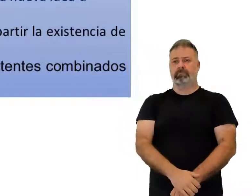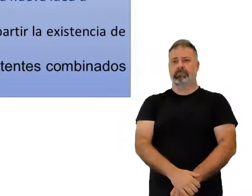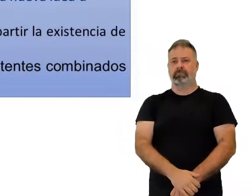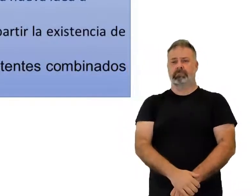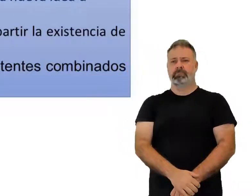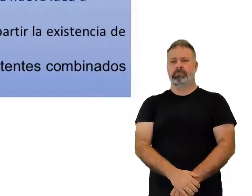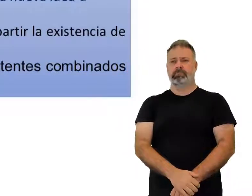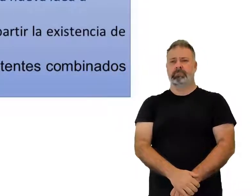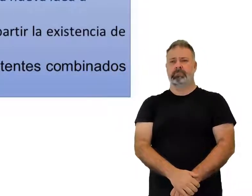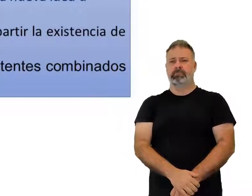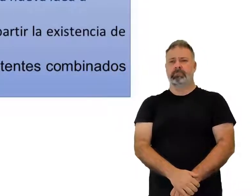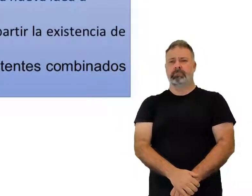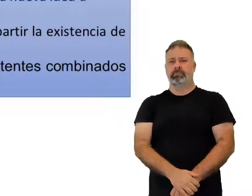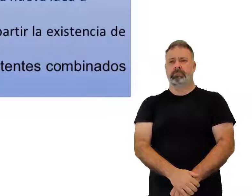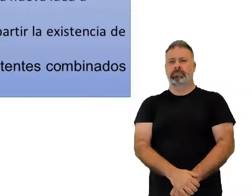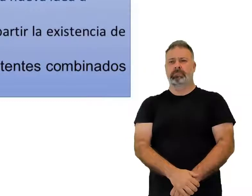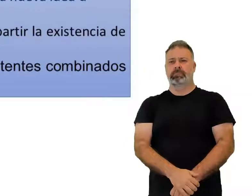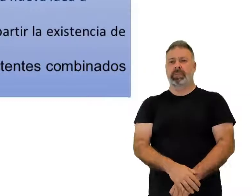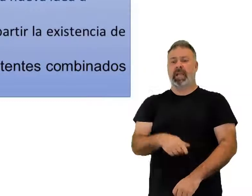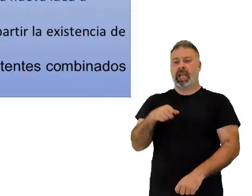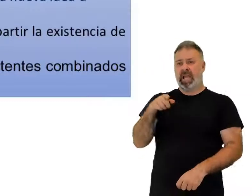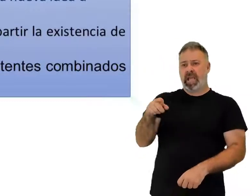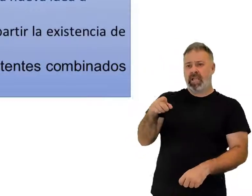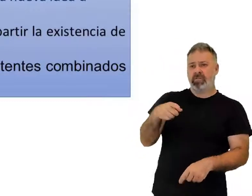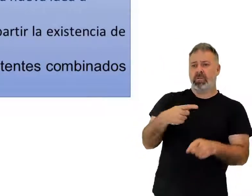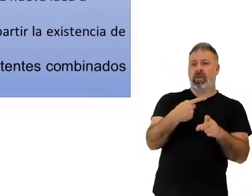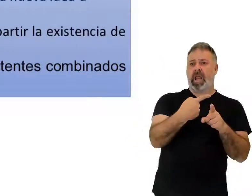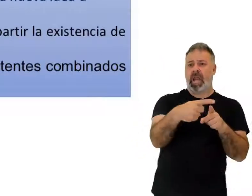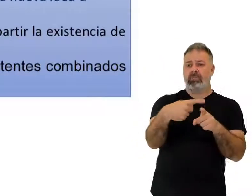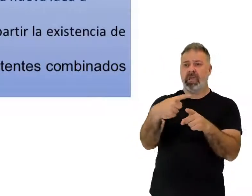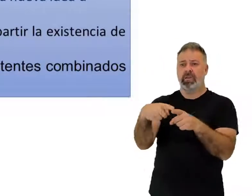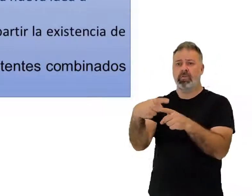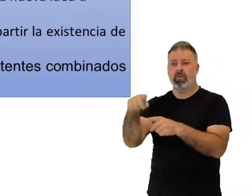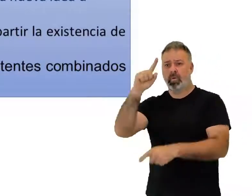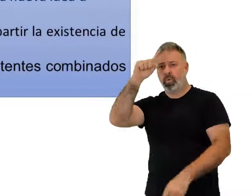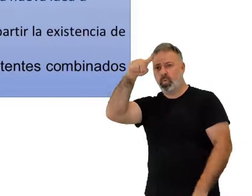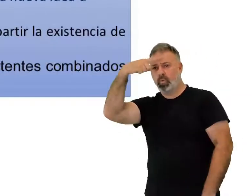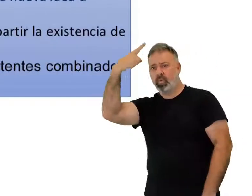es cuando esos elementos culturales